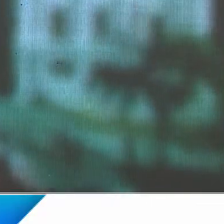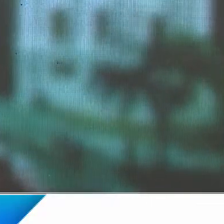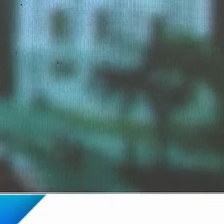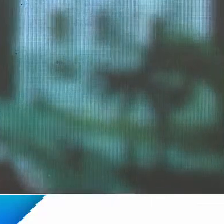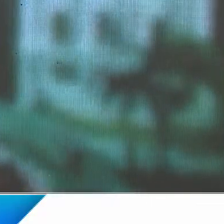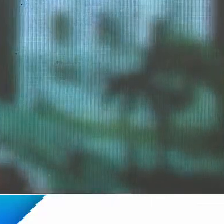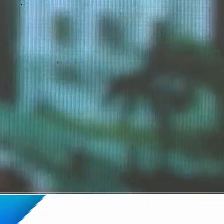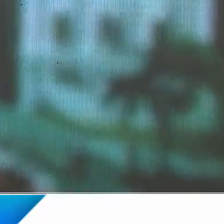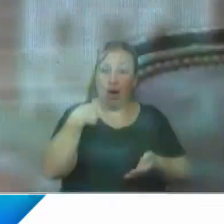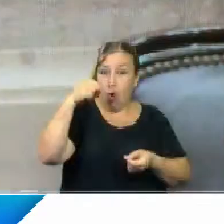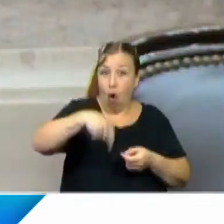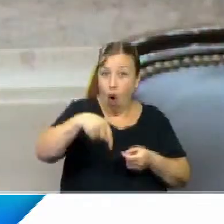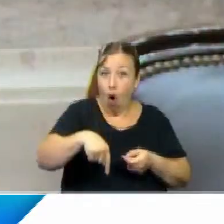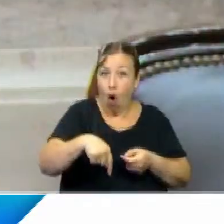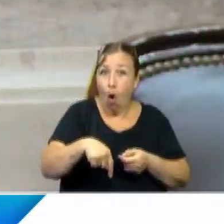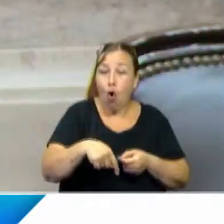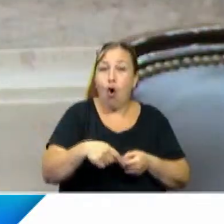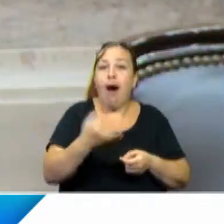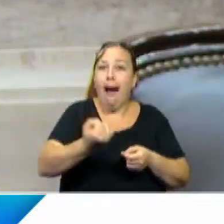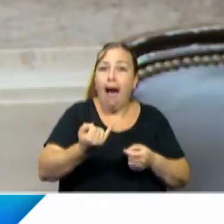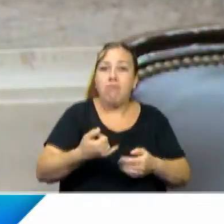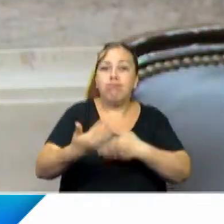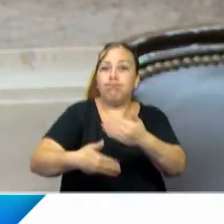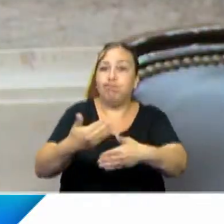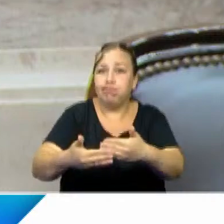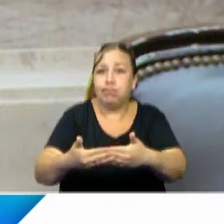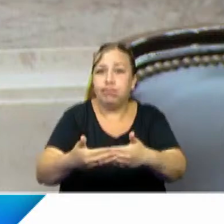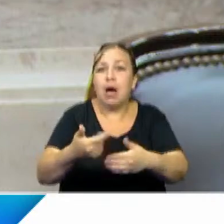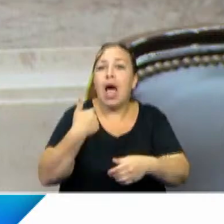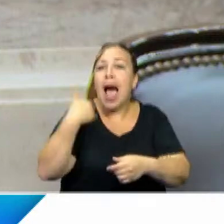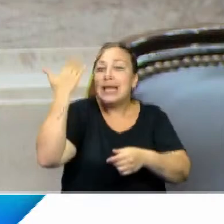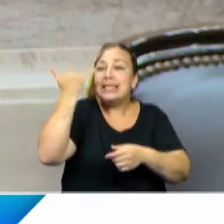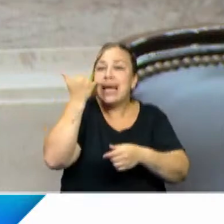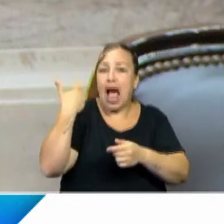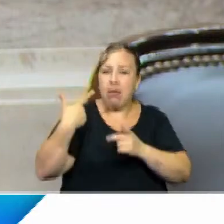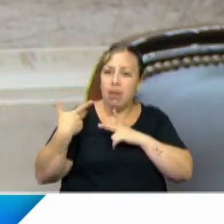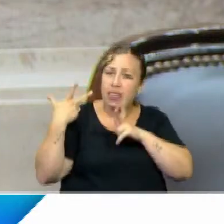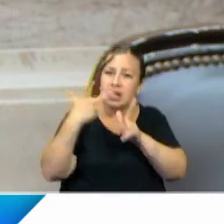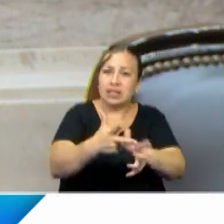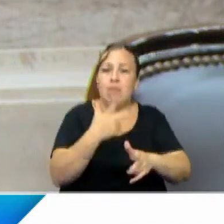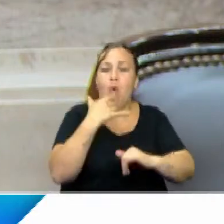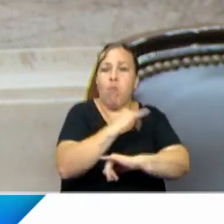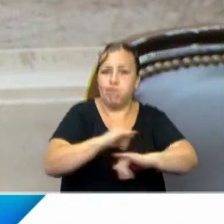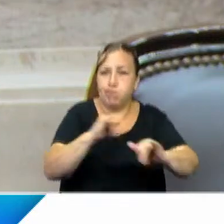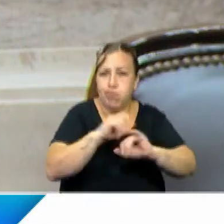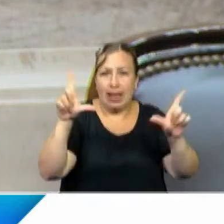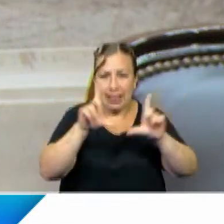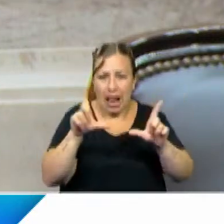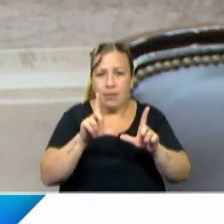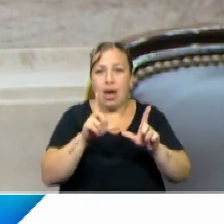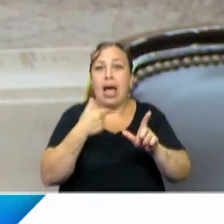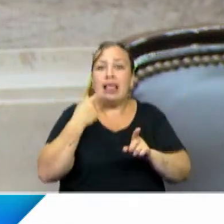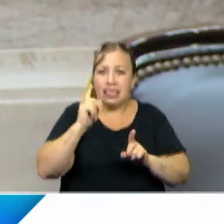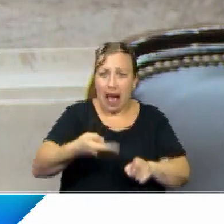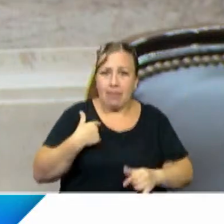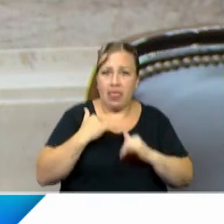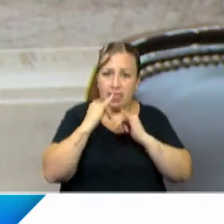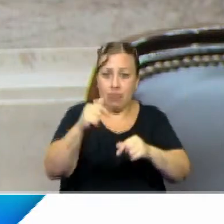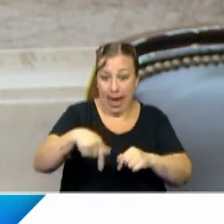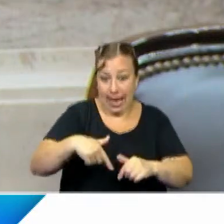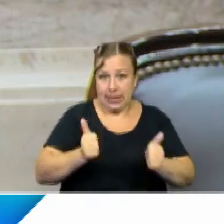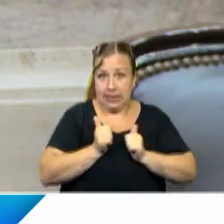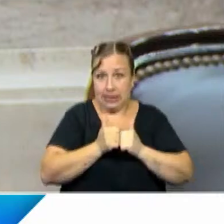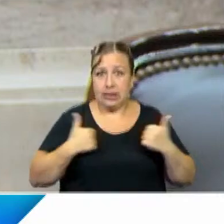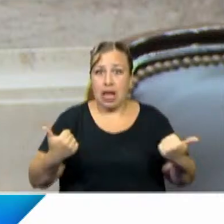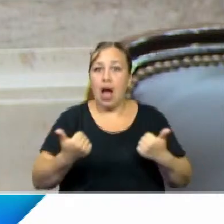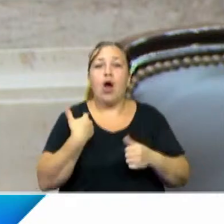hay un ejercicio de proscripción, nosotros lo dijimos en la vereda, en los medios, y lo dijimos también en estas bancas, no le podemos poner